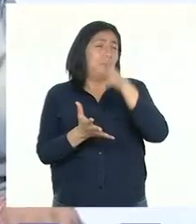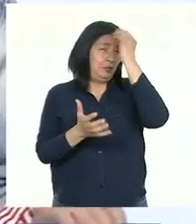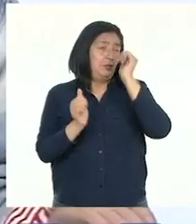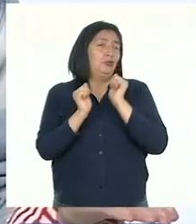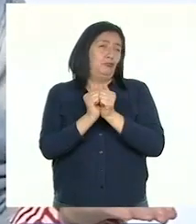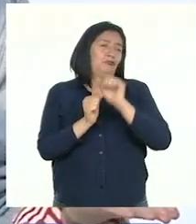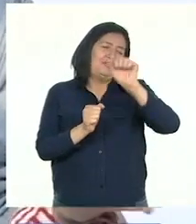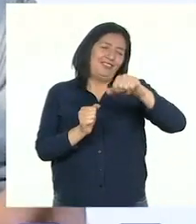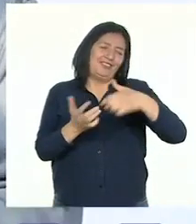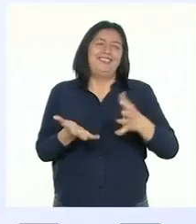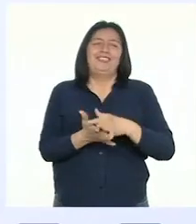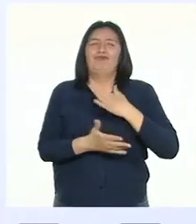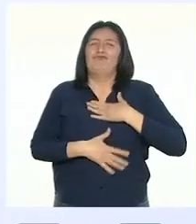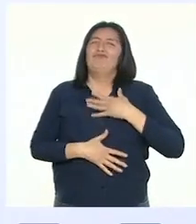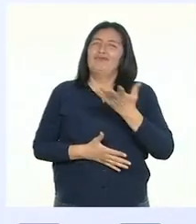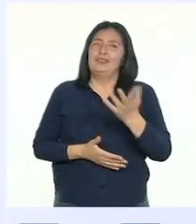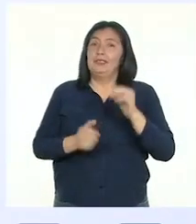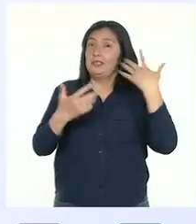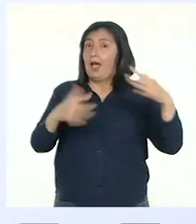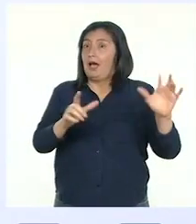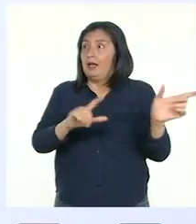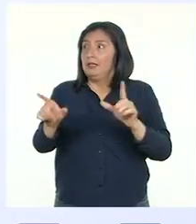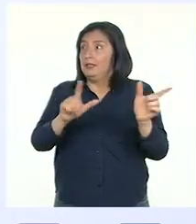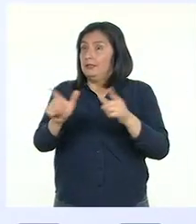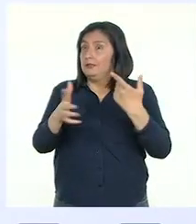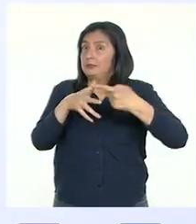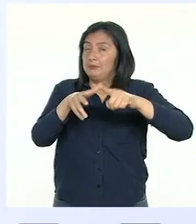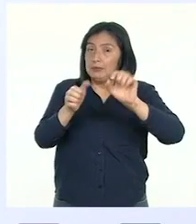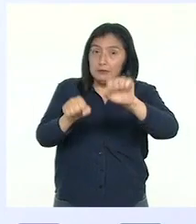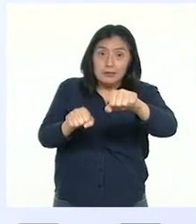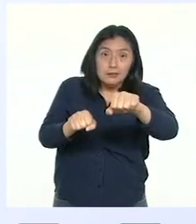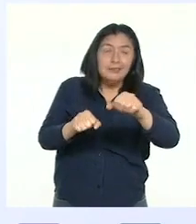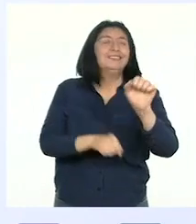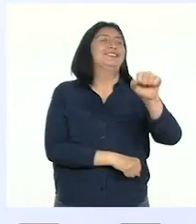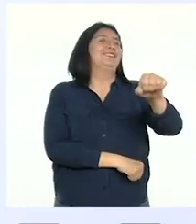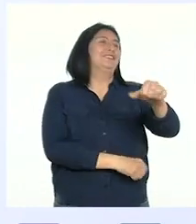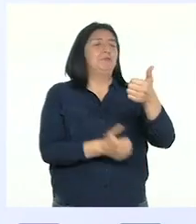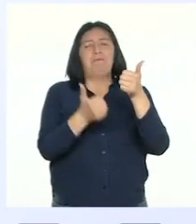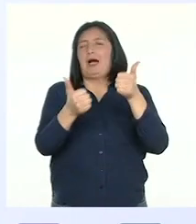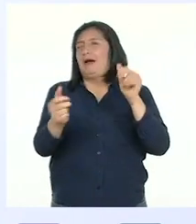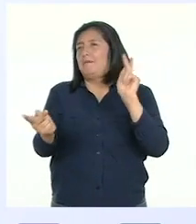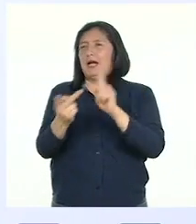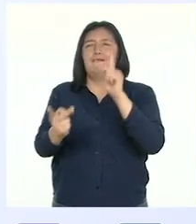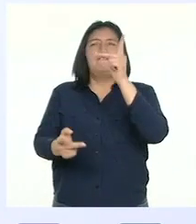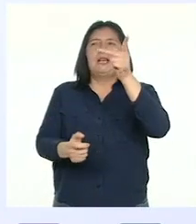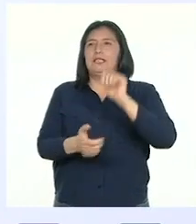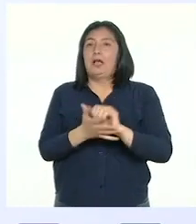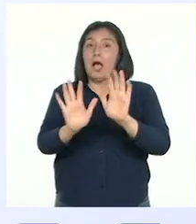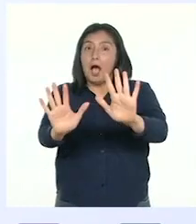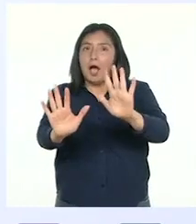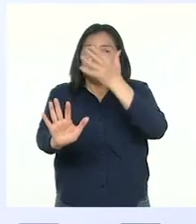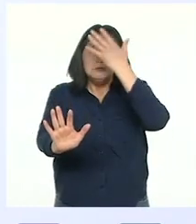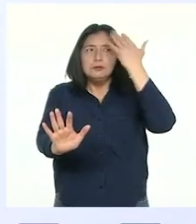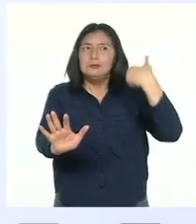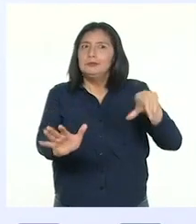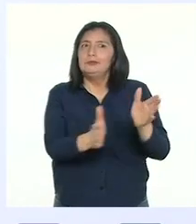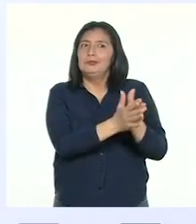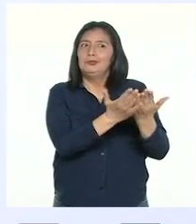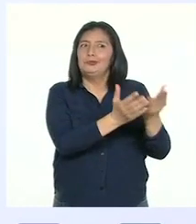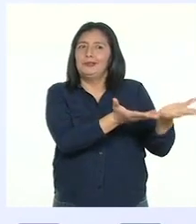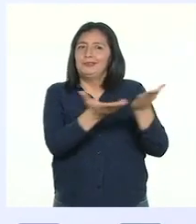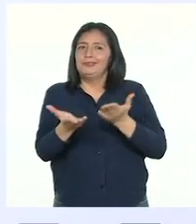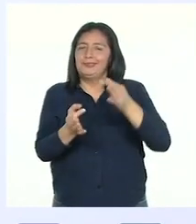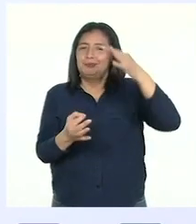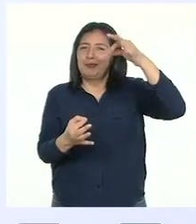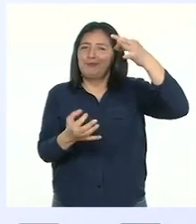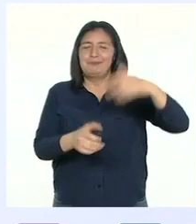juntos es mucho más entretenido. ¿Están listos para comenzar? ¡Sí! Perfecto. Eso sí, no se olviden traer sus cuadernos u